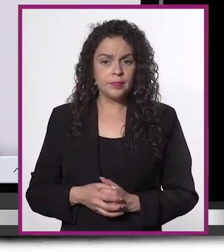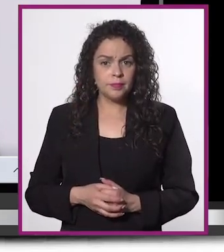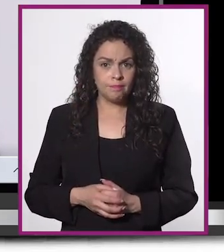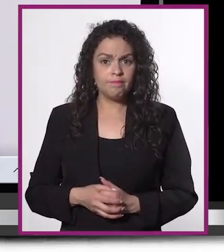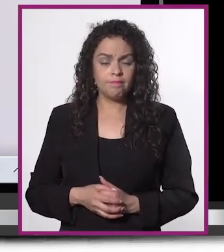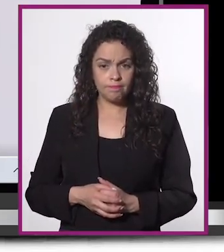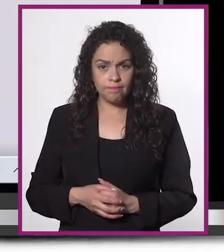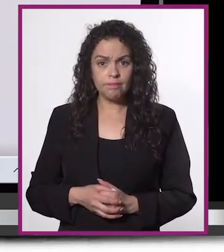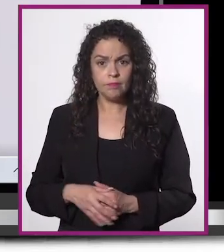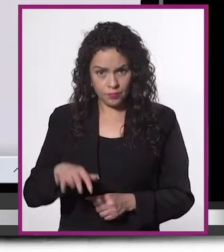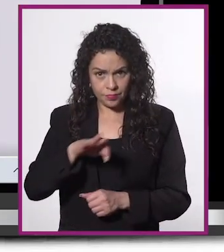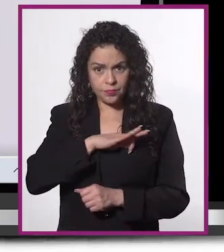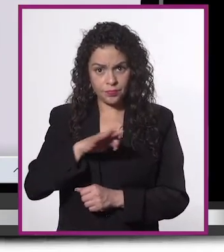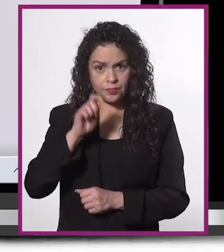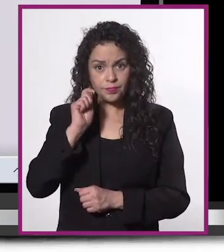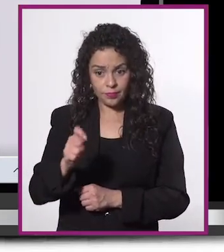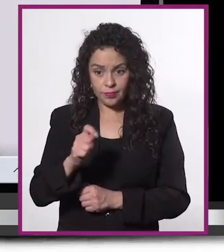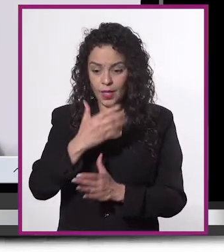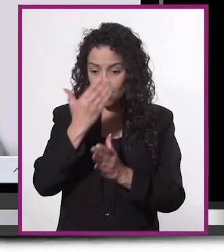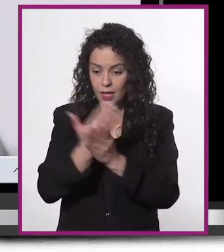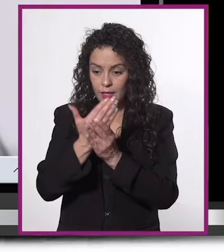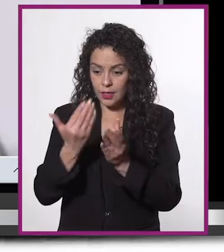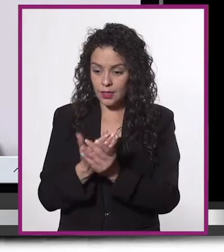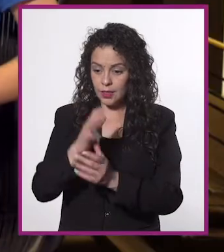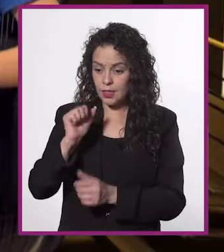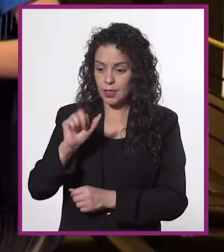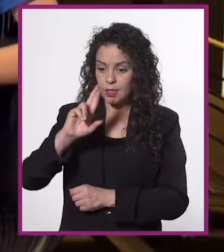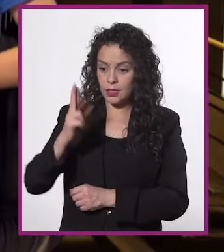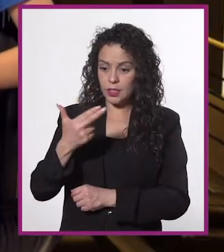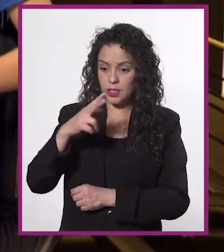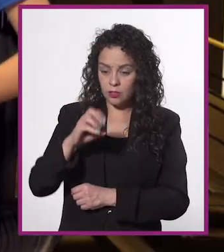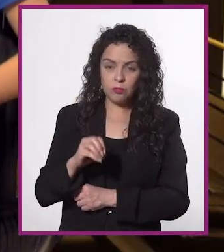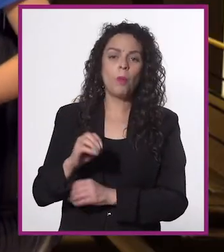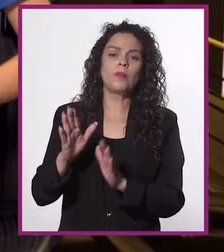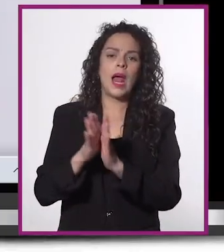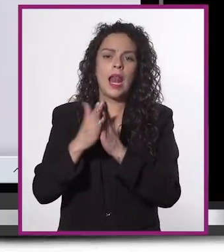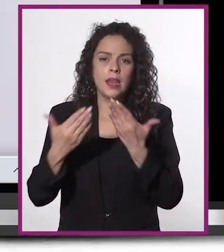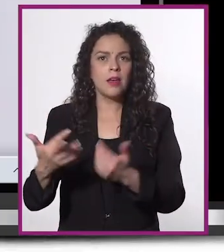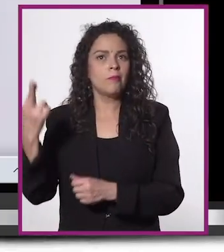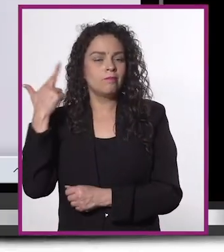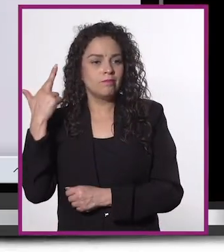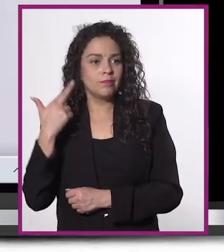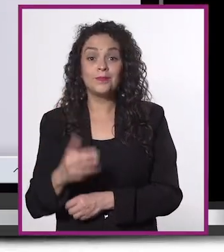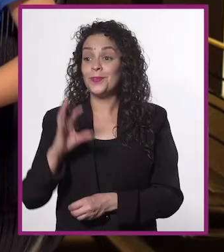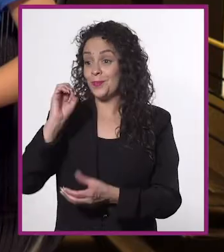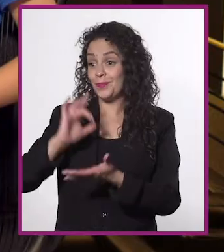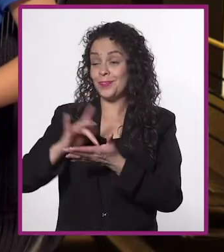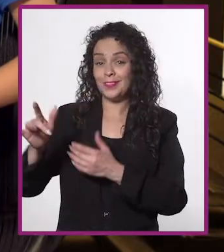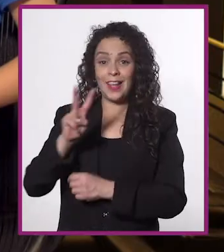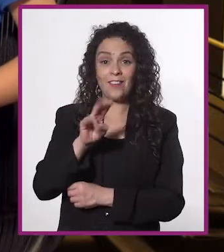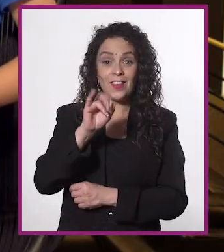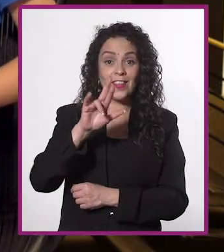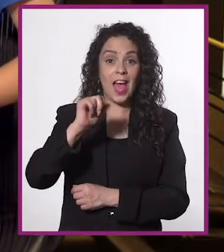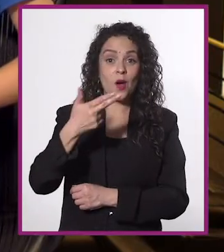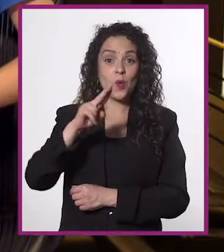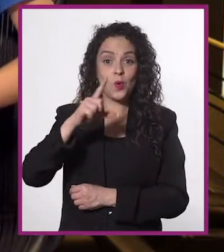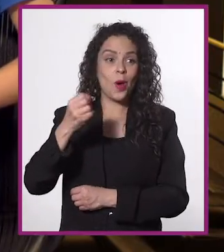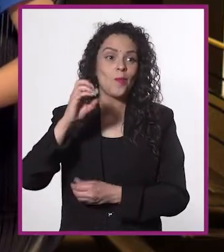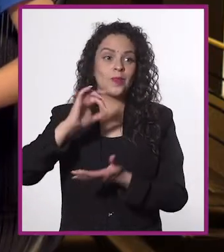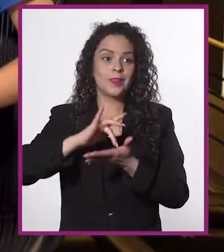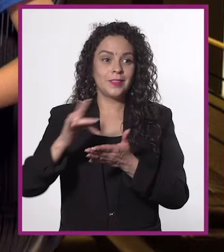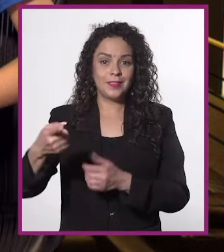a archivos sonoros y librerías. Muchas gracias. Viviana y Hugo, muchas gracias por